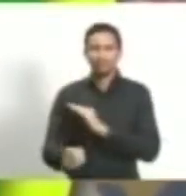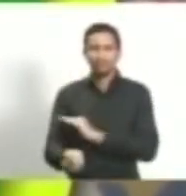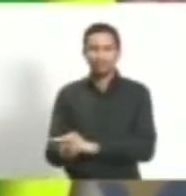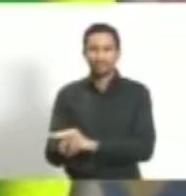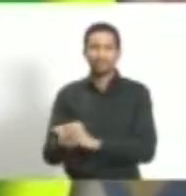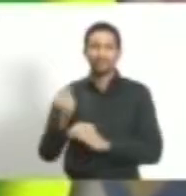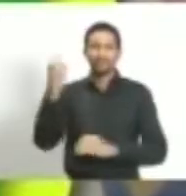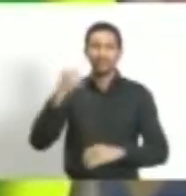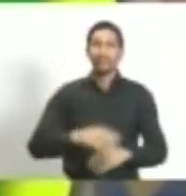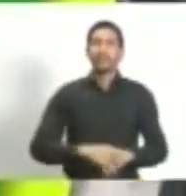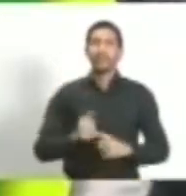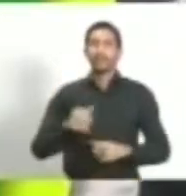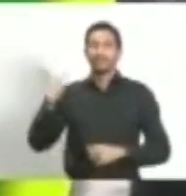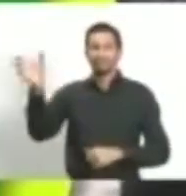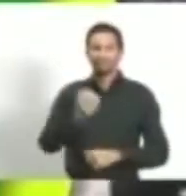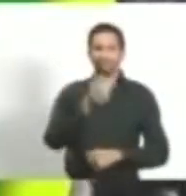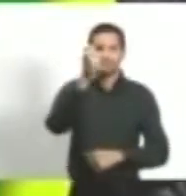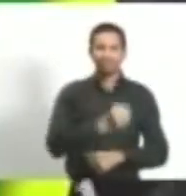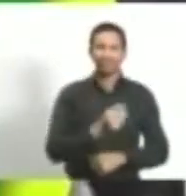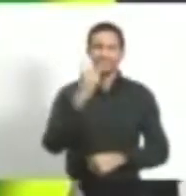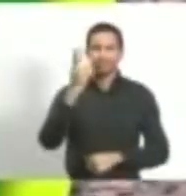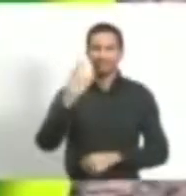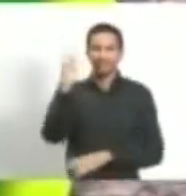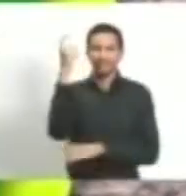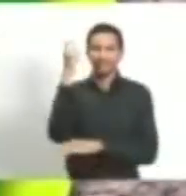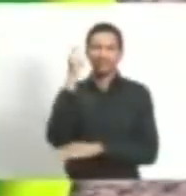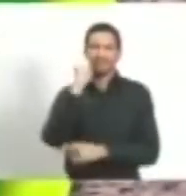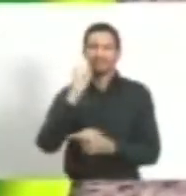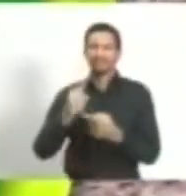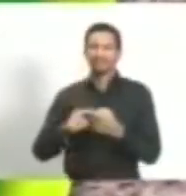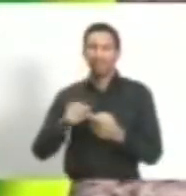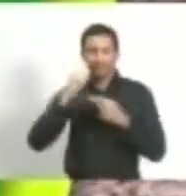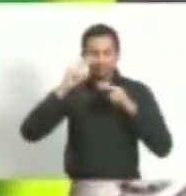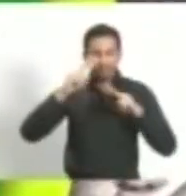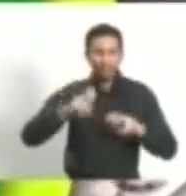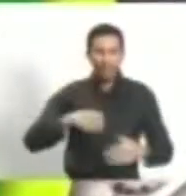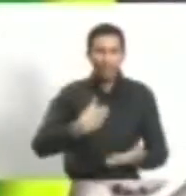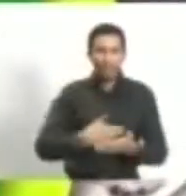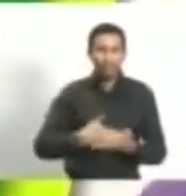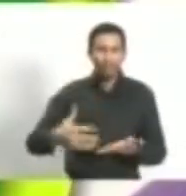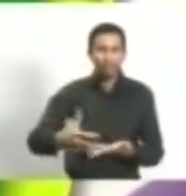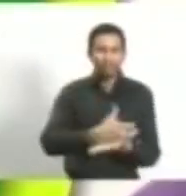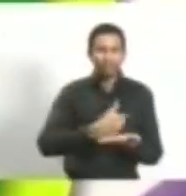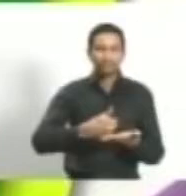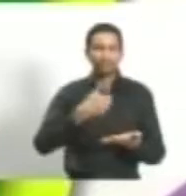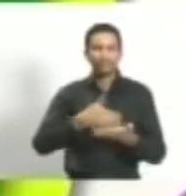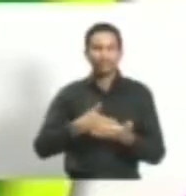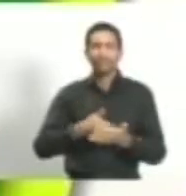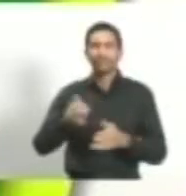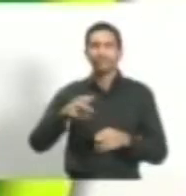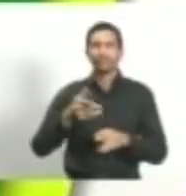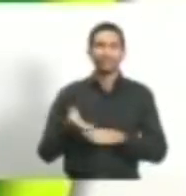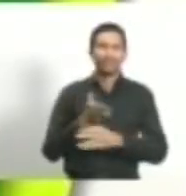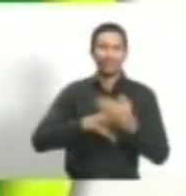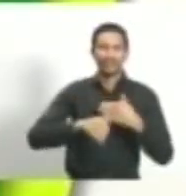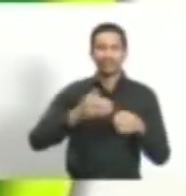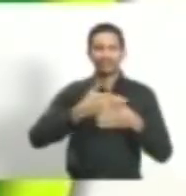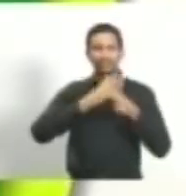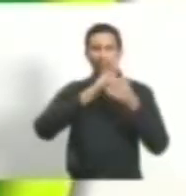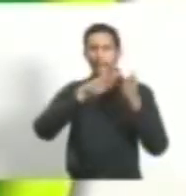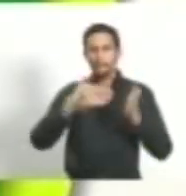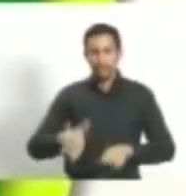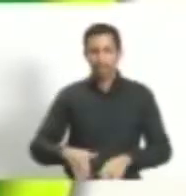fiscales para recolección de pruebas en investigación por tragedia en Blas de Lezo, en Cartagena. Ingeniero patólogo de la